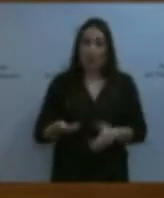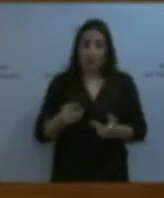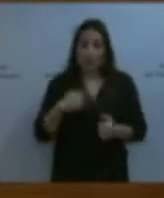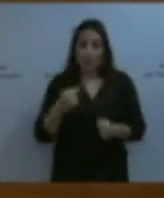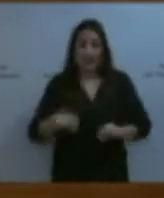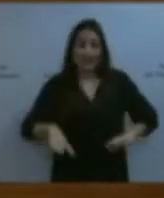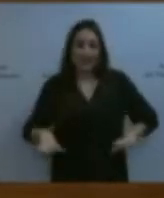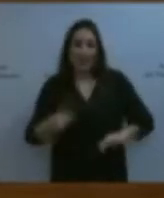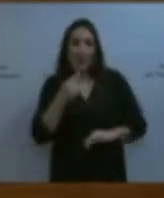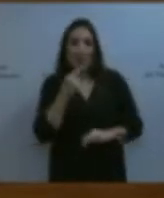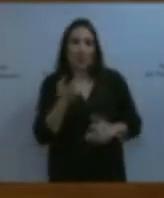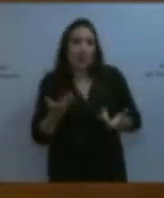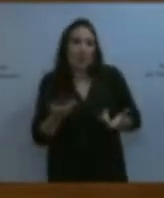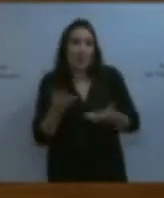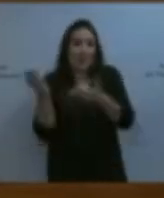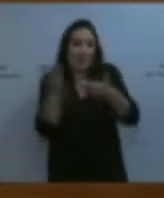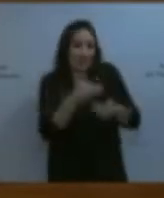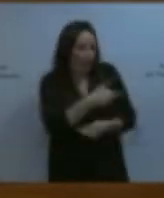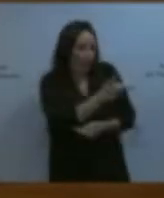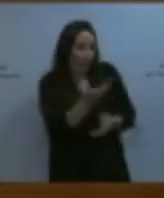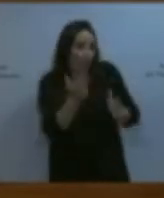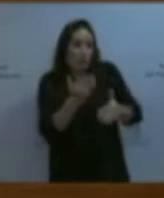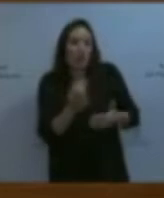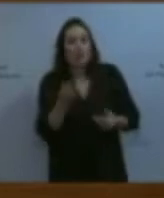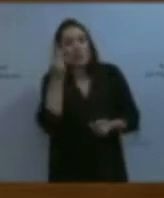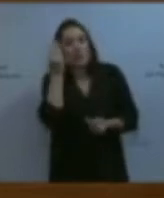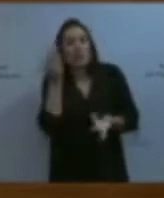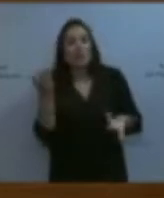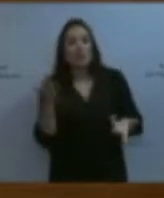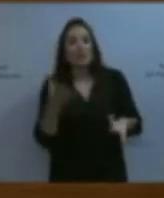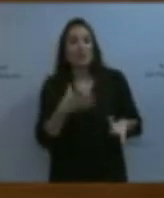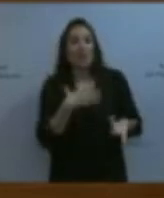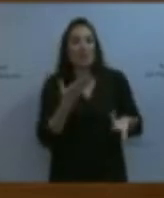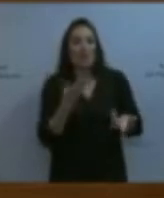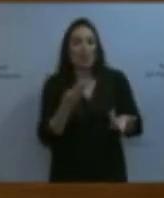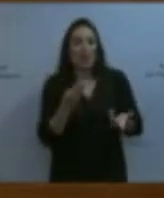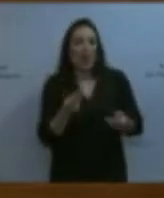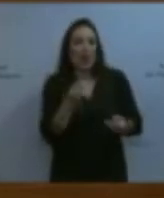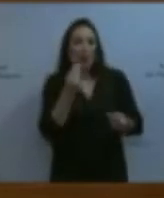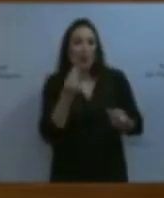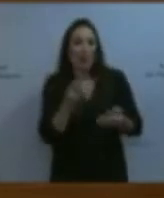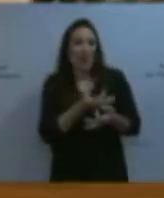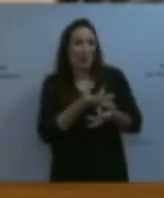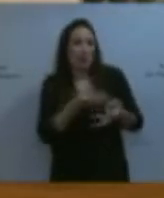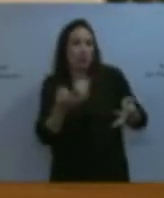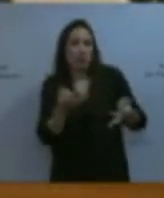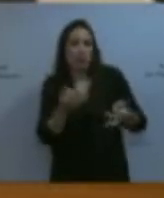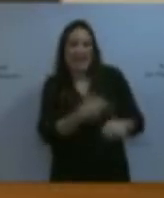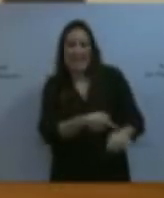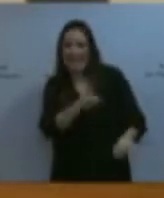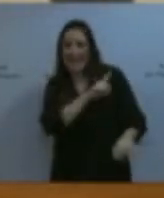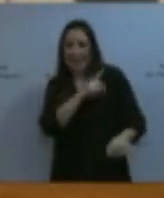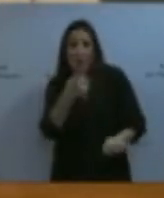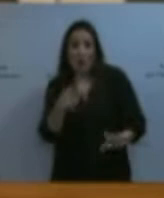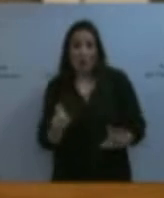que como no había ningún invitado, pensaron que no querría manjares ni cena abundante. A lo